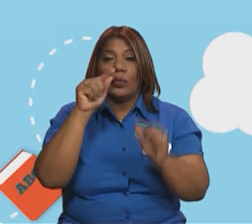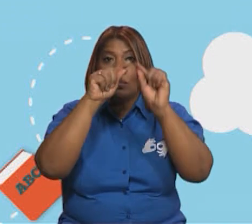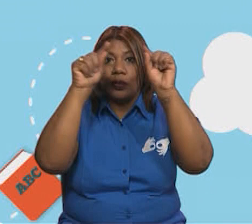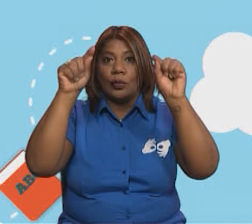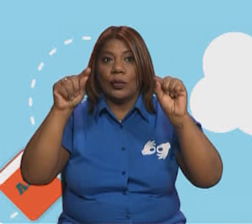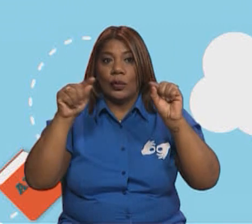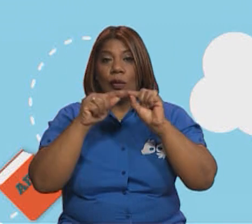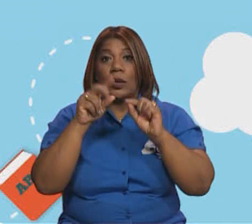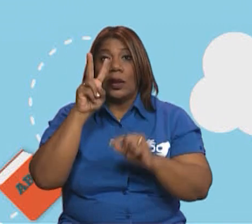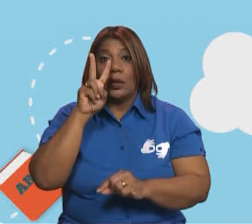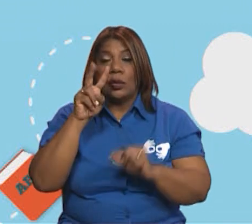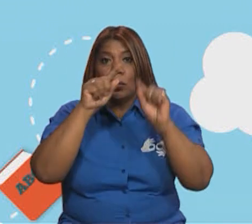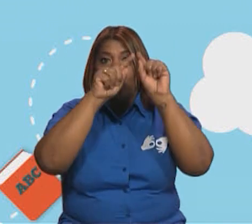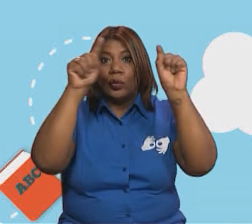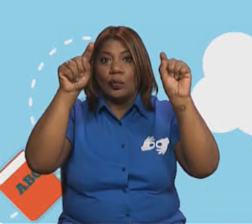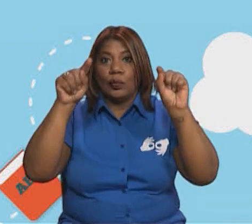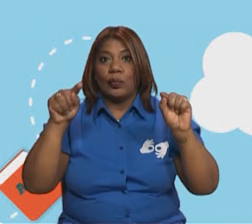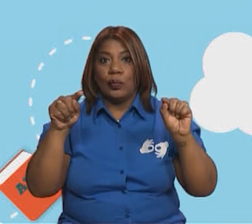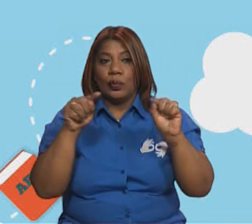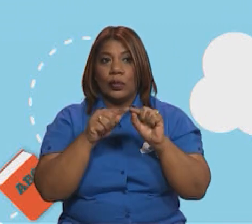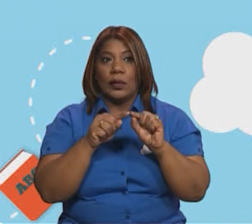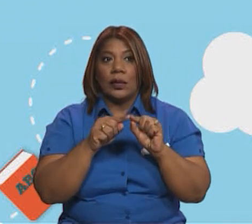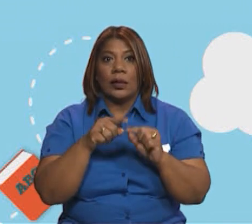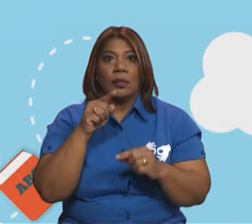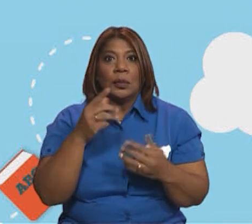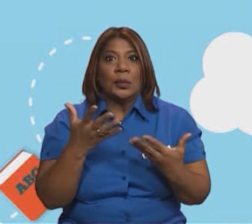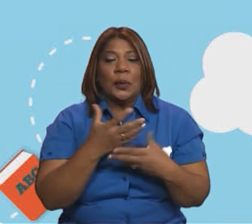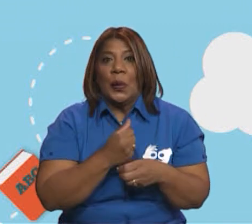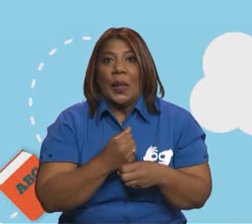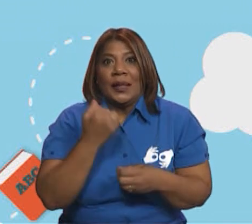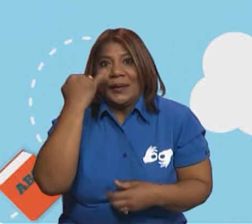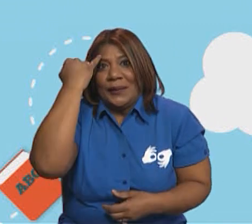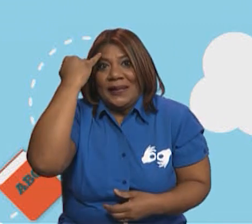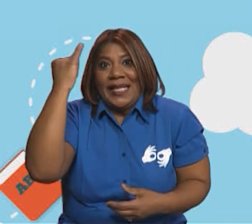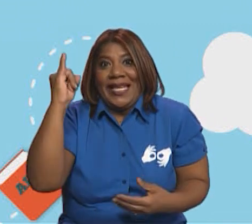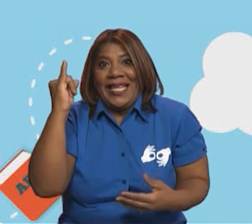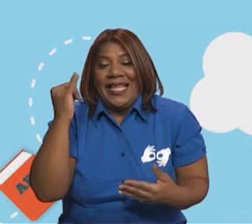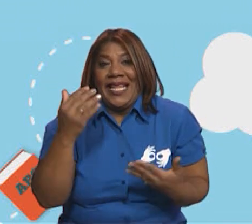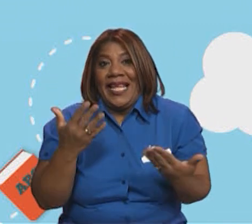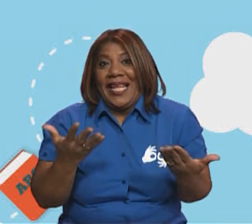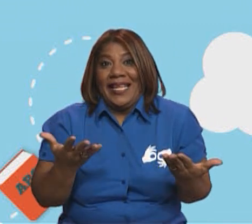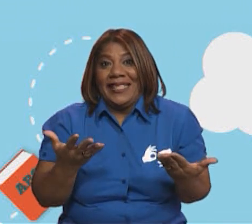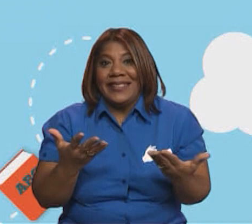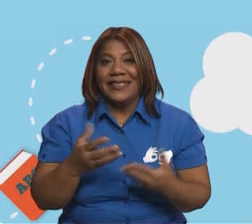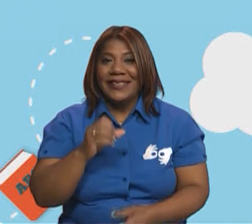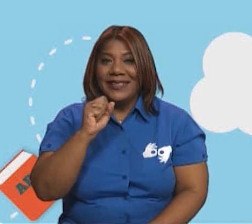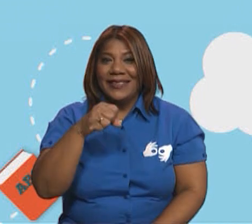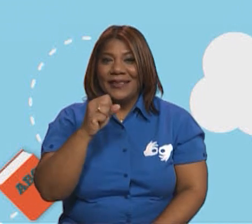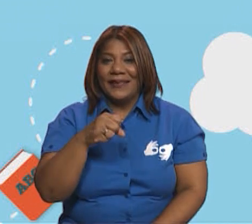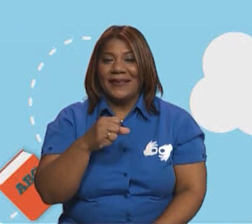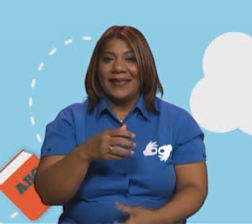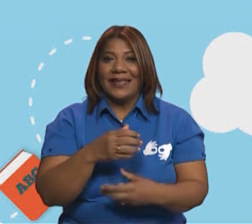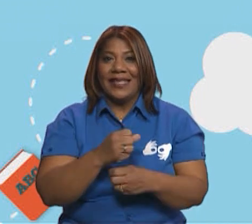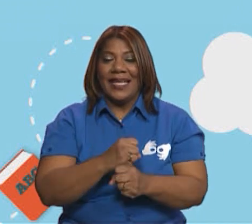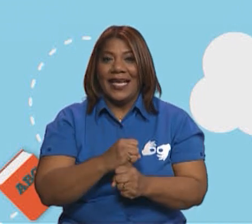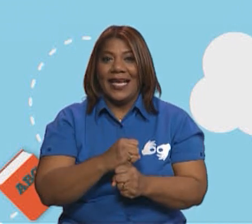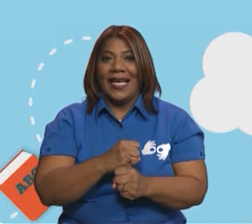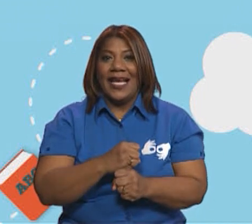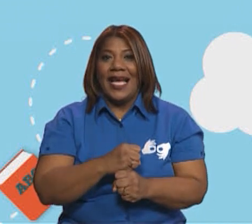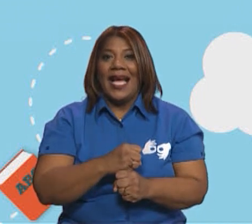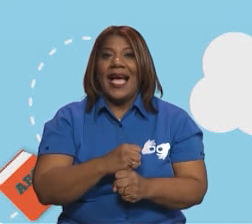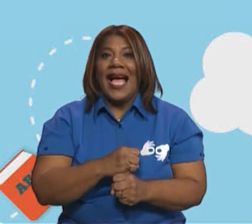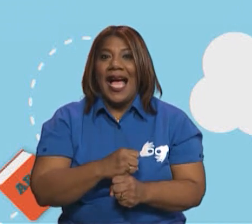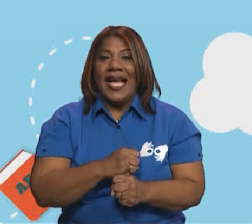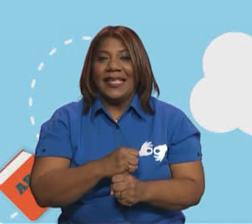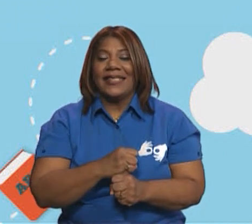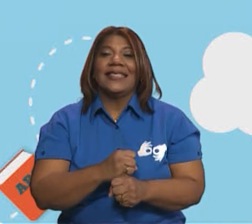dos rectángulos. Ahí los invito a que exploten su creatividad para que puedan hacerlo. Vamos a investigar y añadir otros polígonos